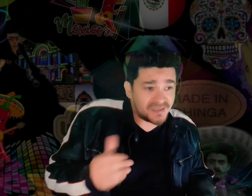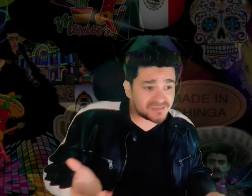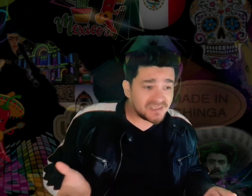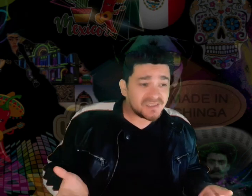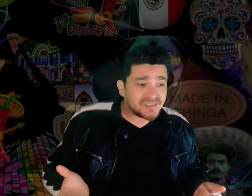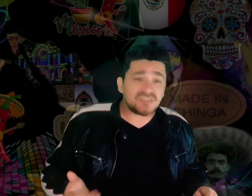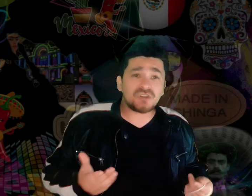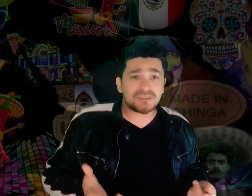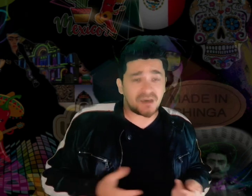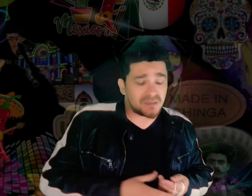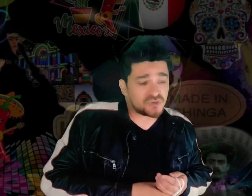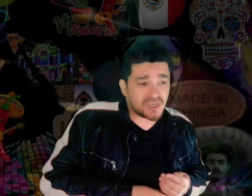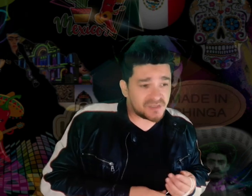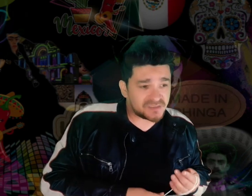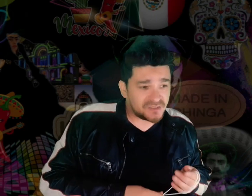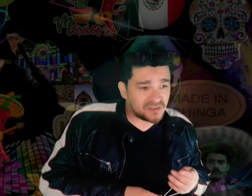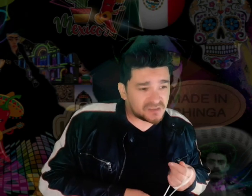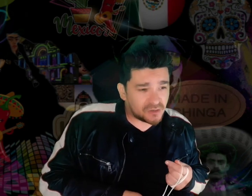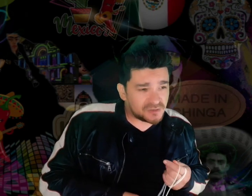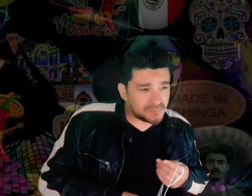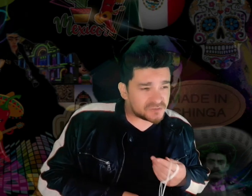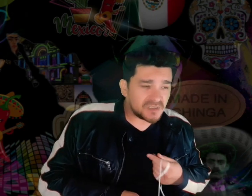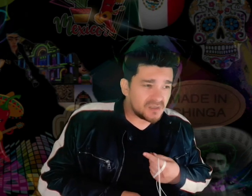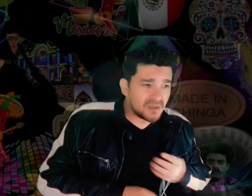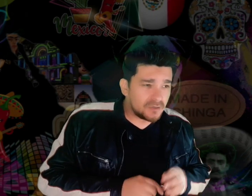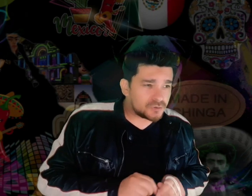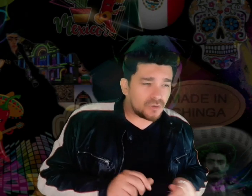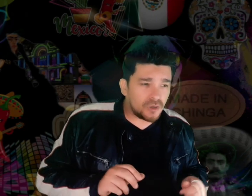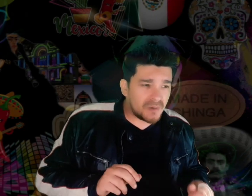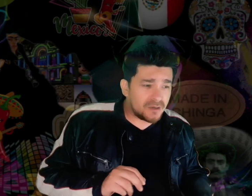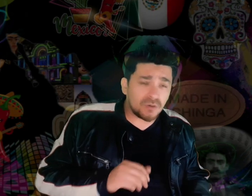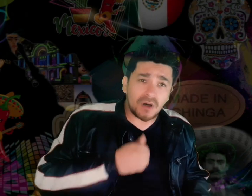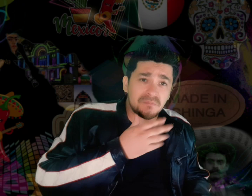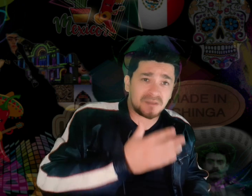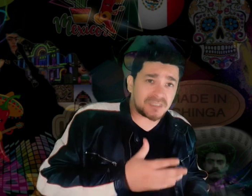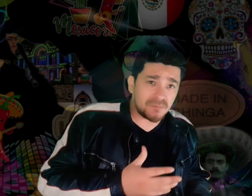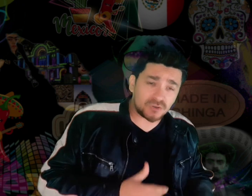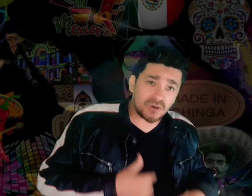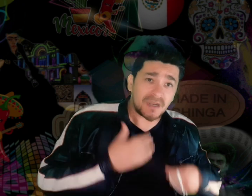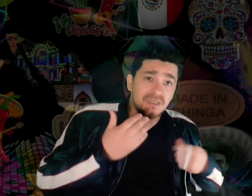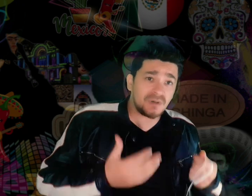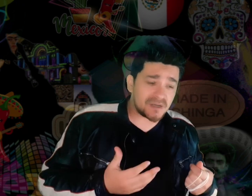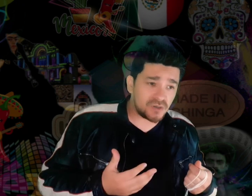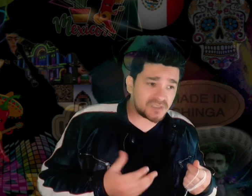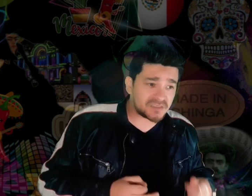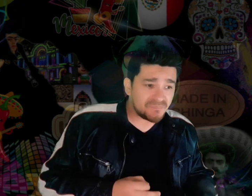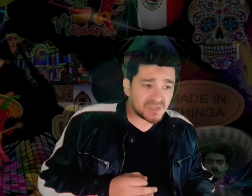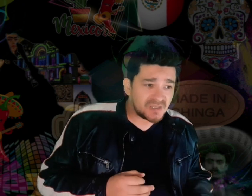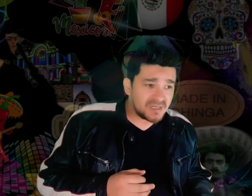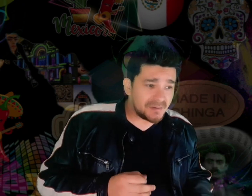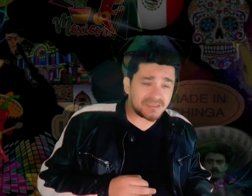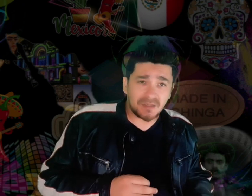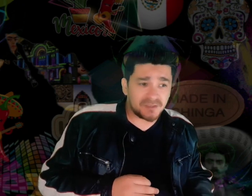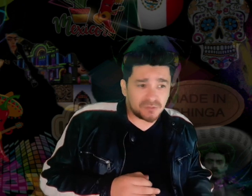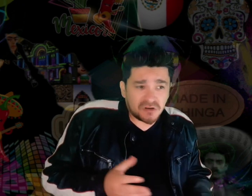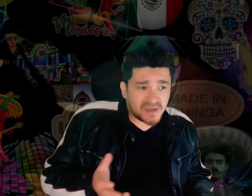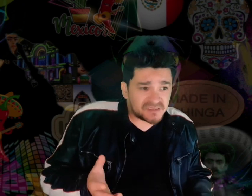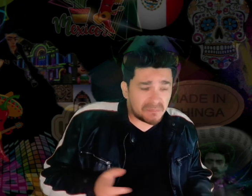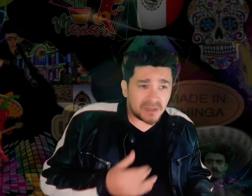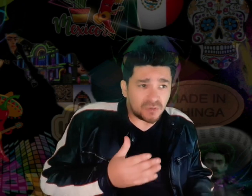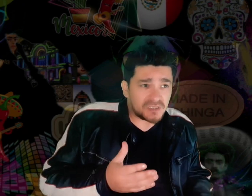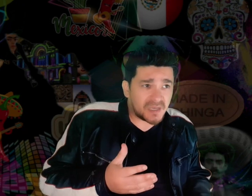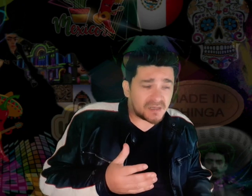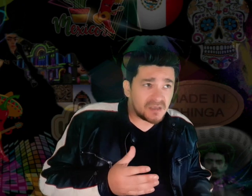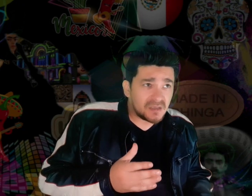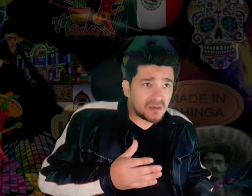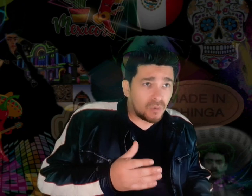tira parias, y eso no está bien muchas veces, ¿no? Que contemos todo lo malo o inventemos o agrandemos las cosas, lamentablemente lo único que